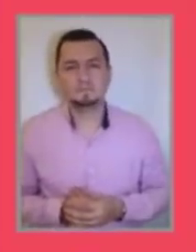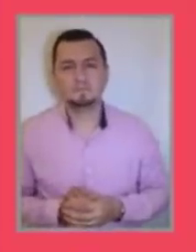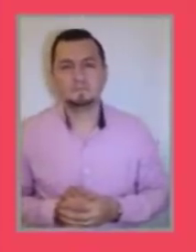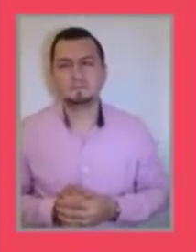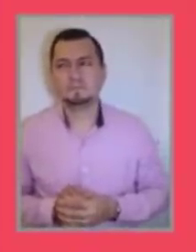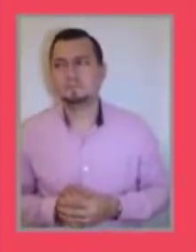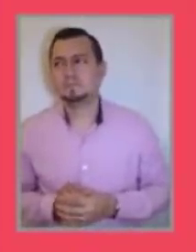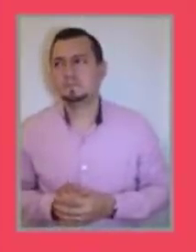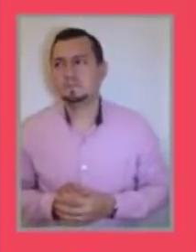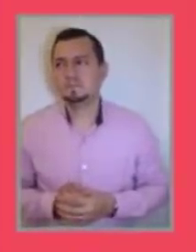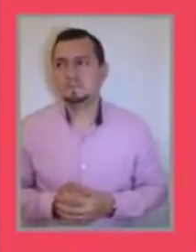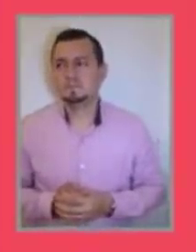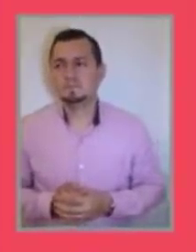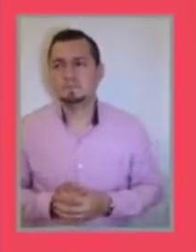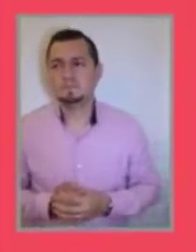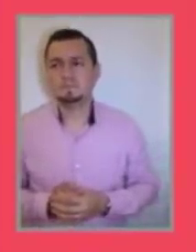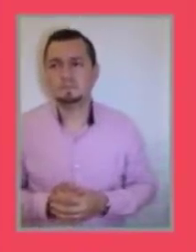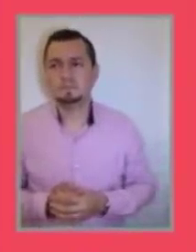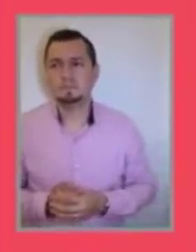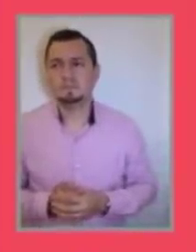¿Mande?